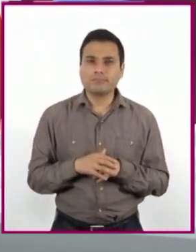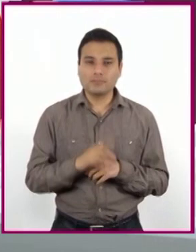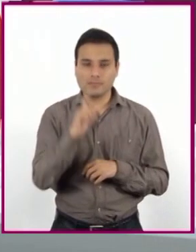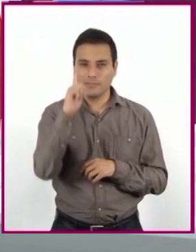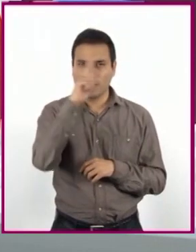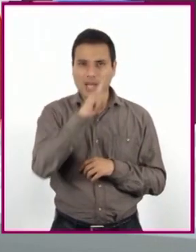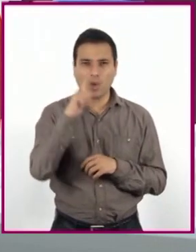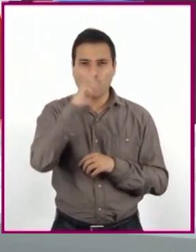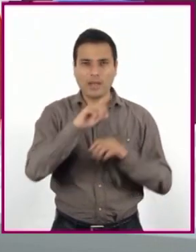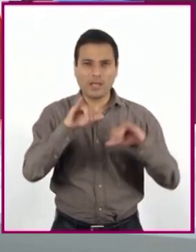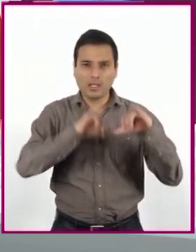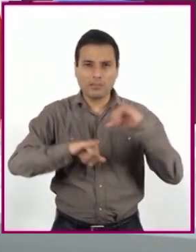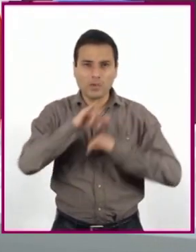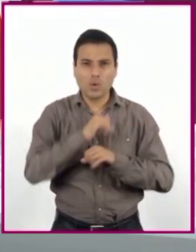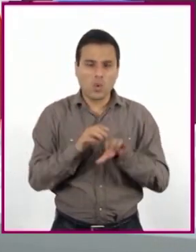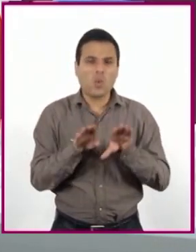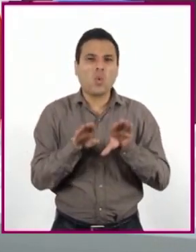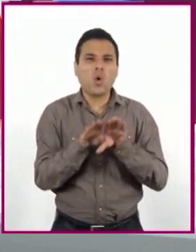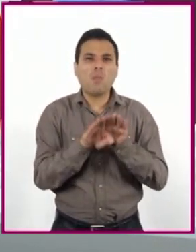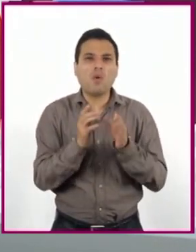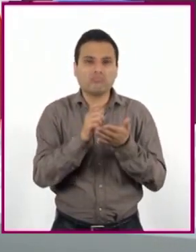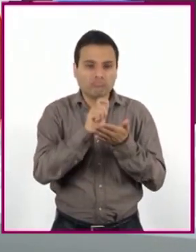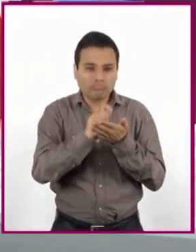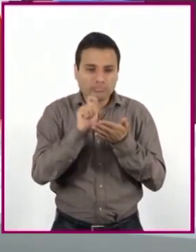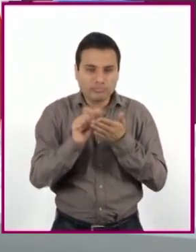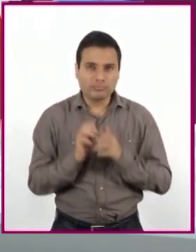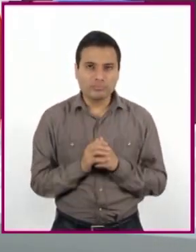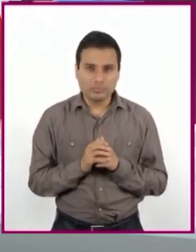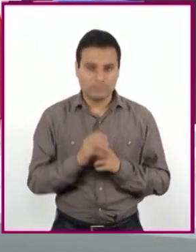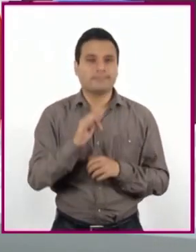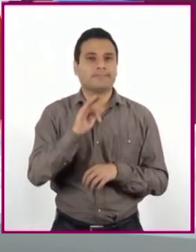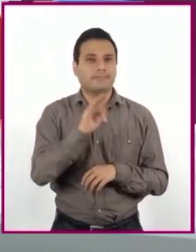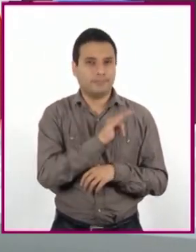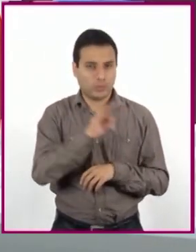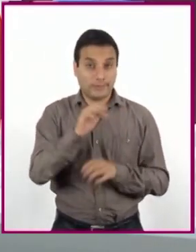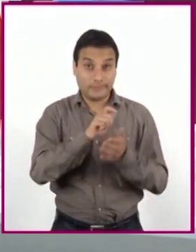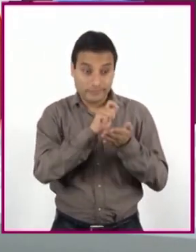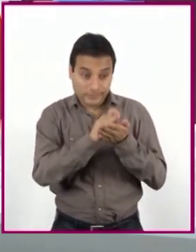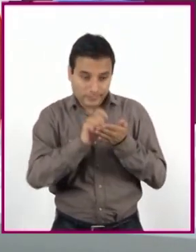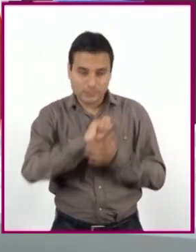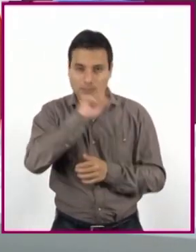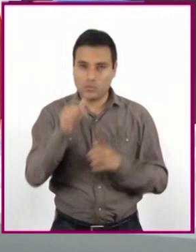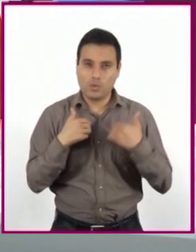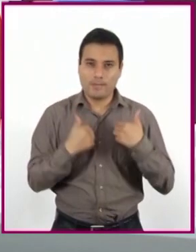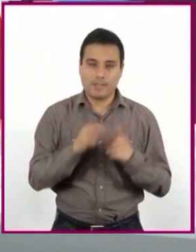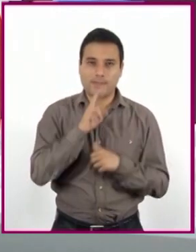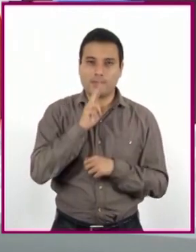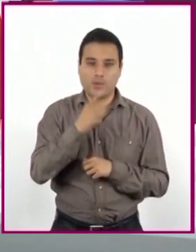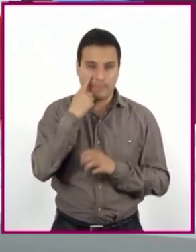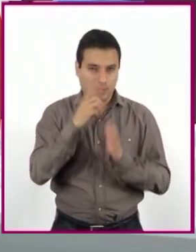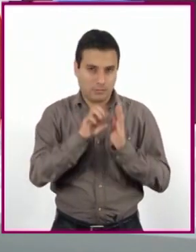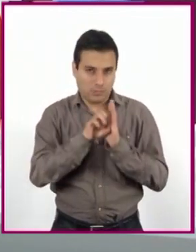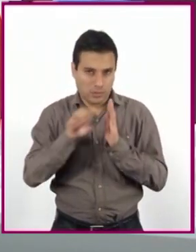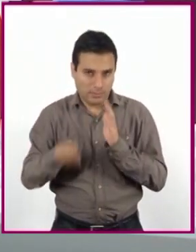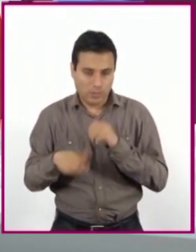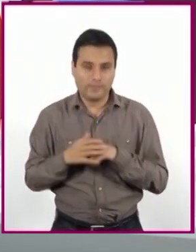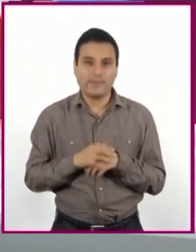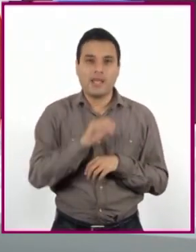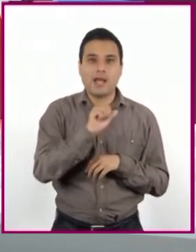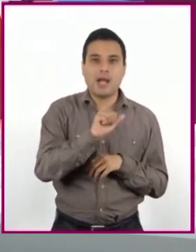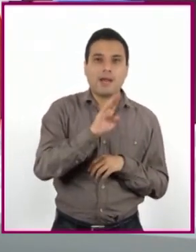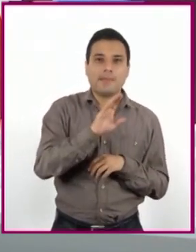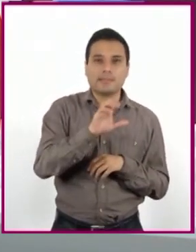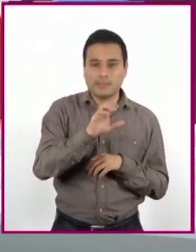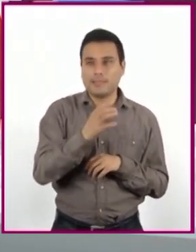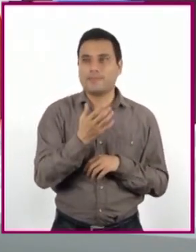lenguaje químico lo podemos hacer y de esta forma podemos comprender mejor. Por ejemplo, el abecedario y los números